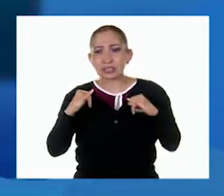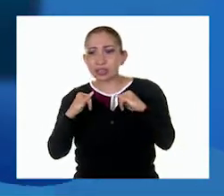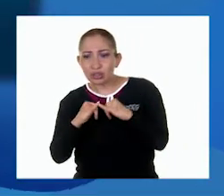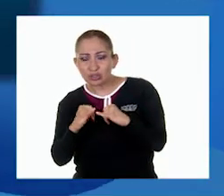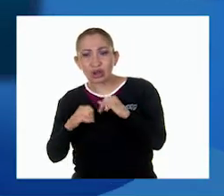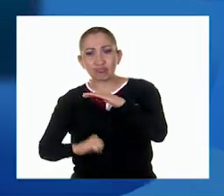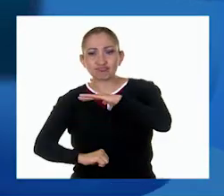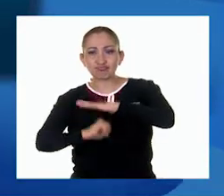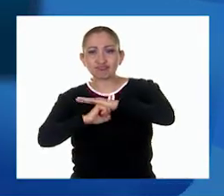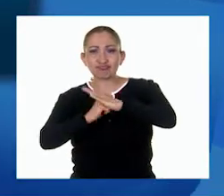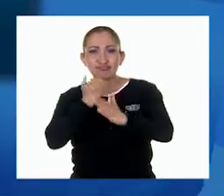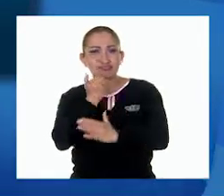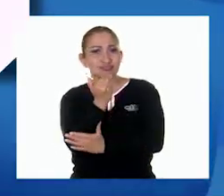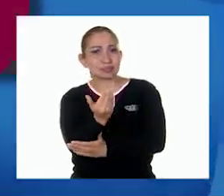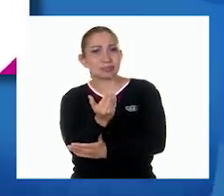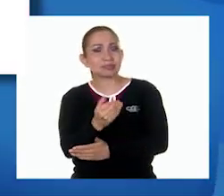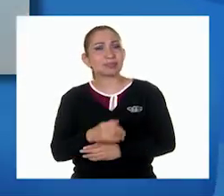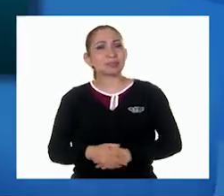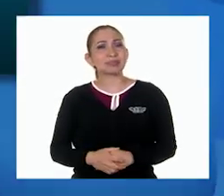instituciones sólidas.